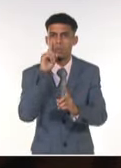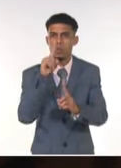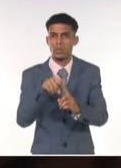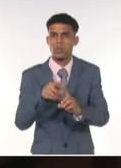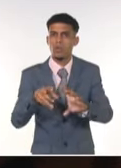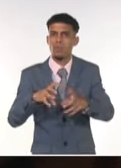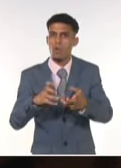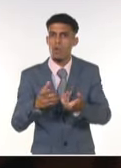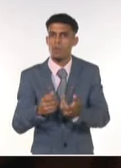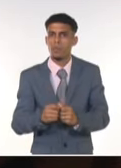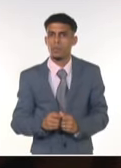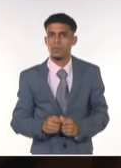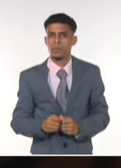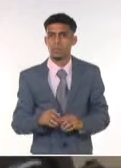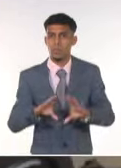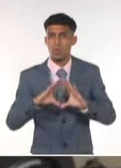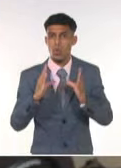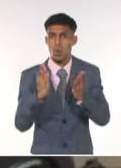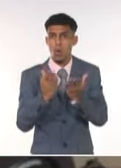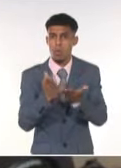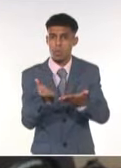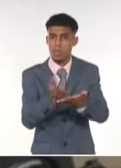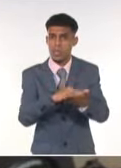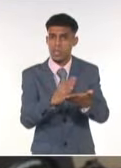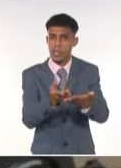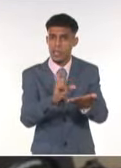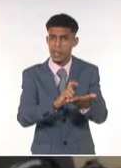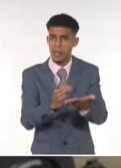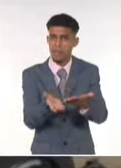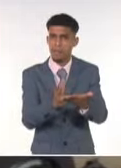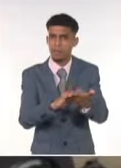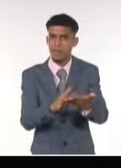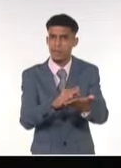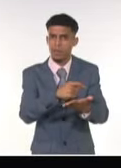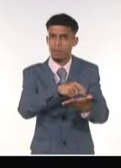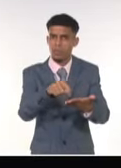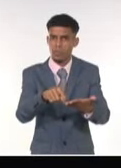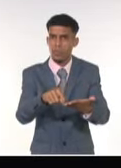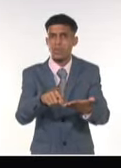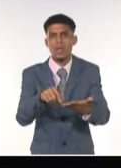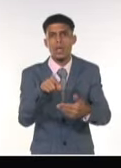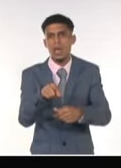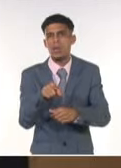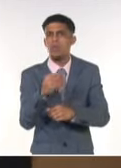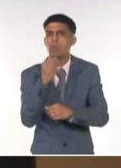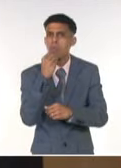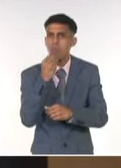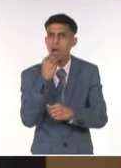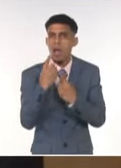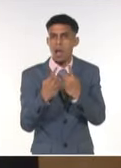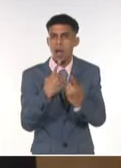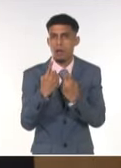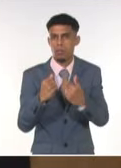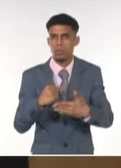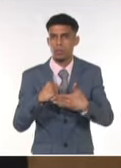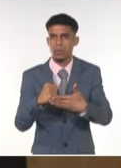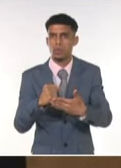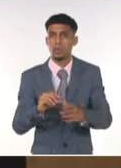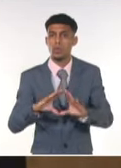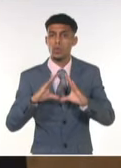herramientas, y donde los materiales escolares se convierten en un elemento más, en un medio. Todo esto que nosotros venimos